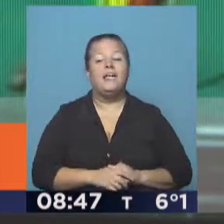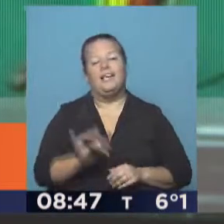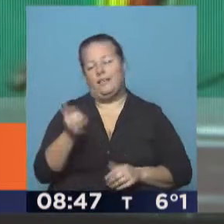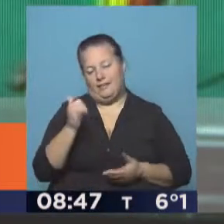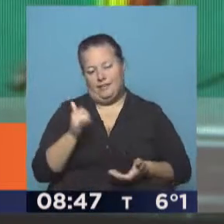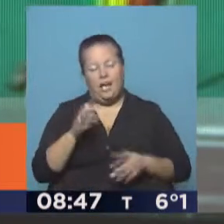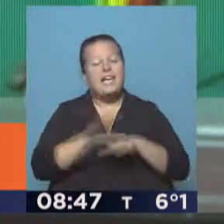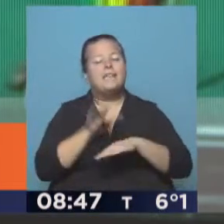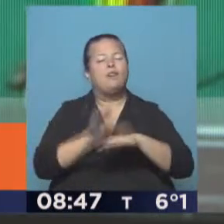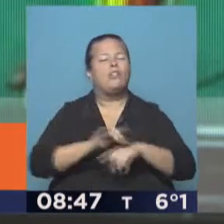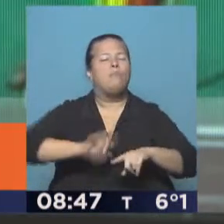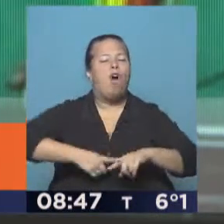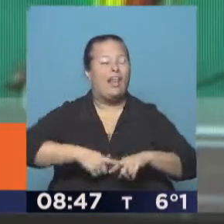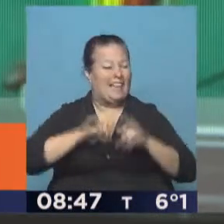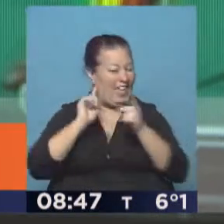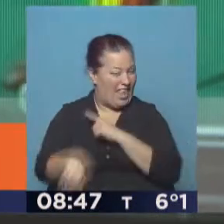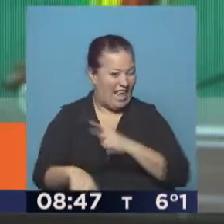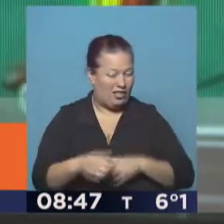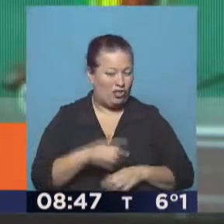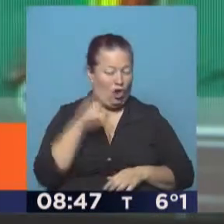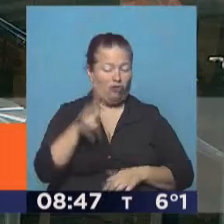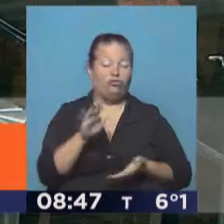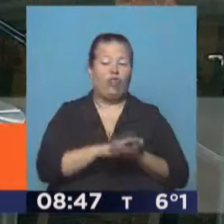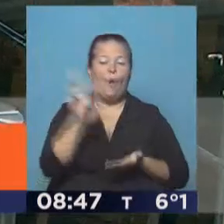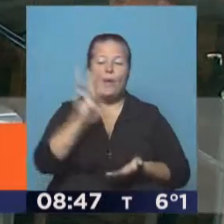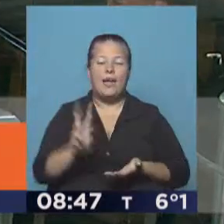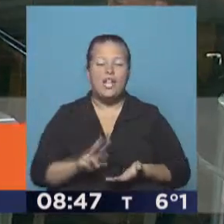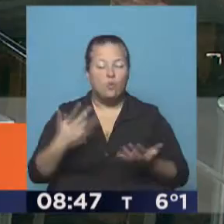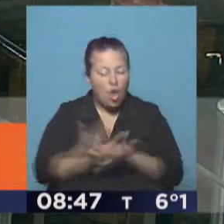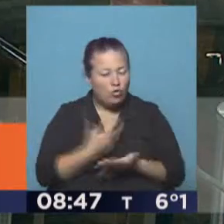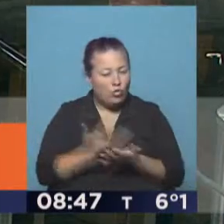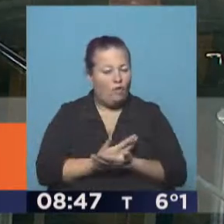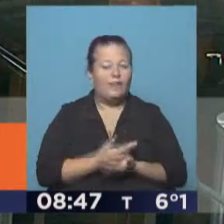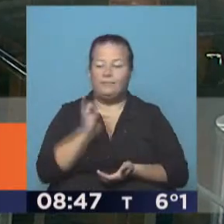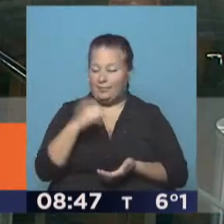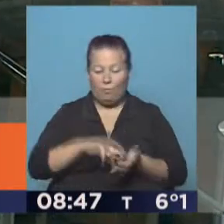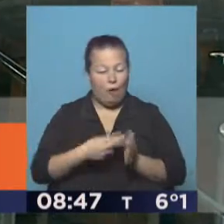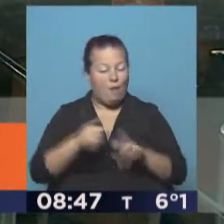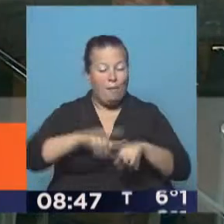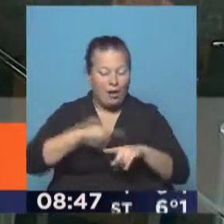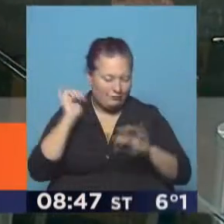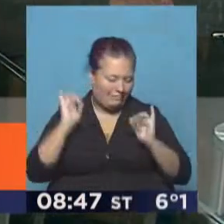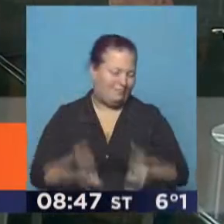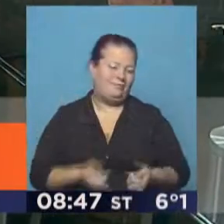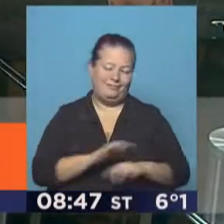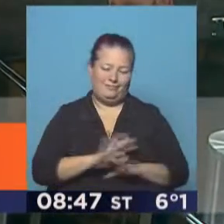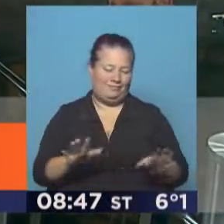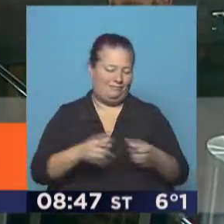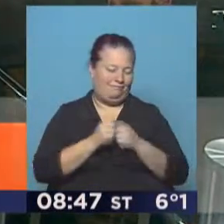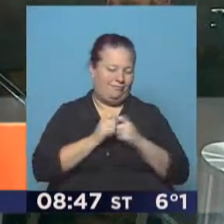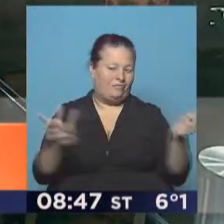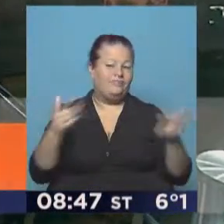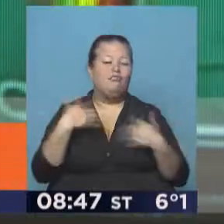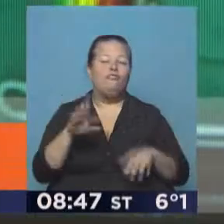¿La responsabilidad política es directa en lo que hoy el venezolano está padeciendo? Sí, la crisis política obviamente ha sido